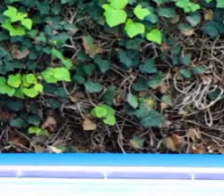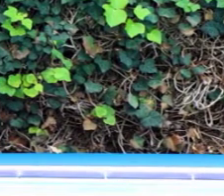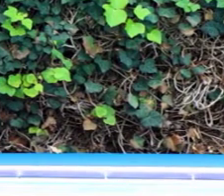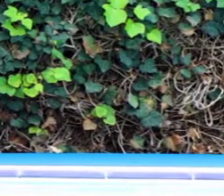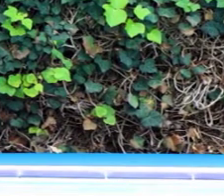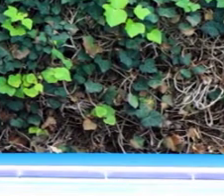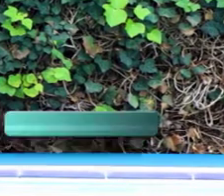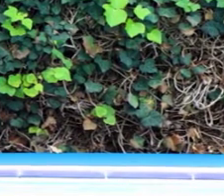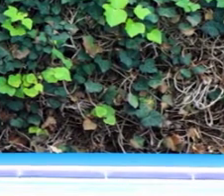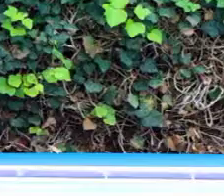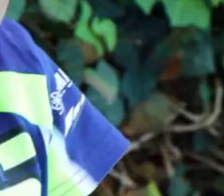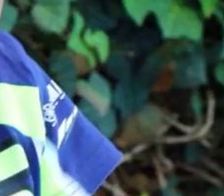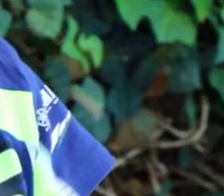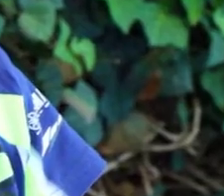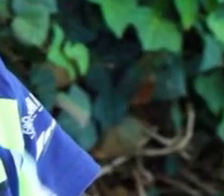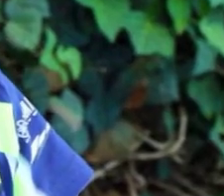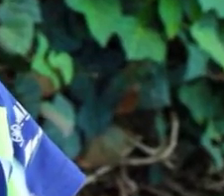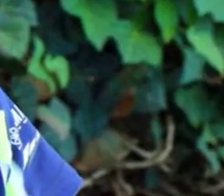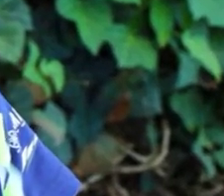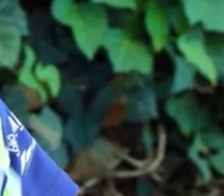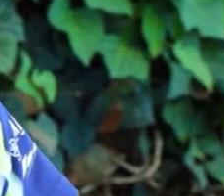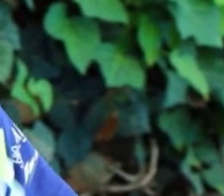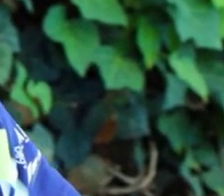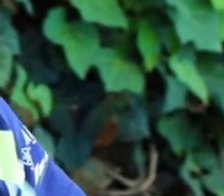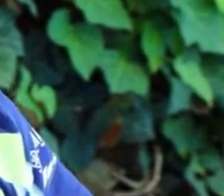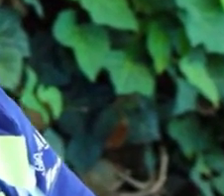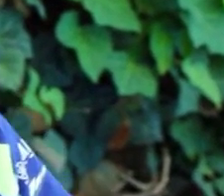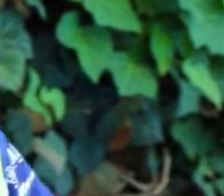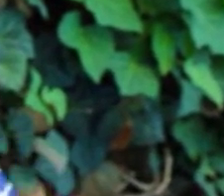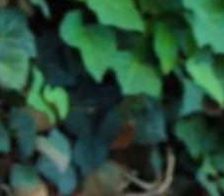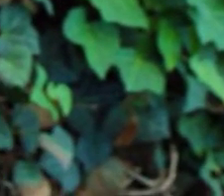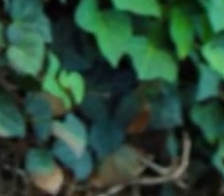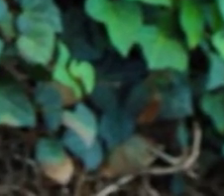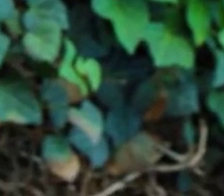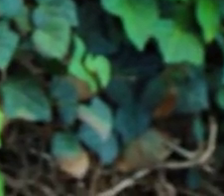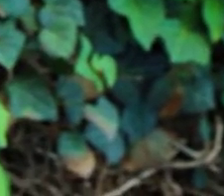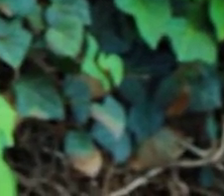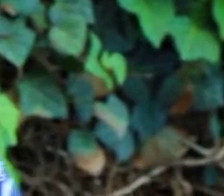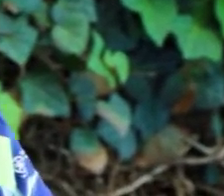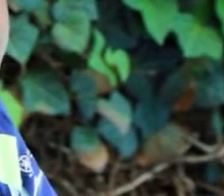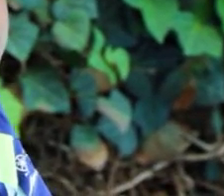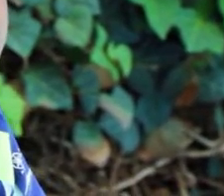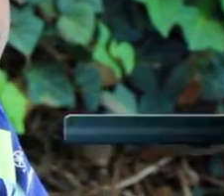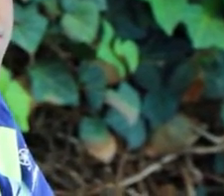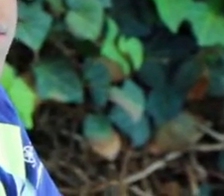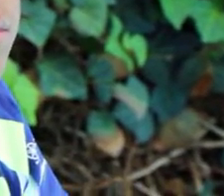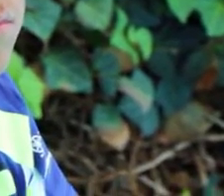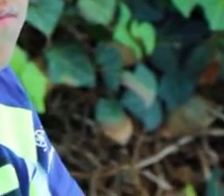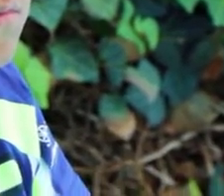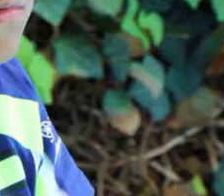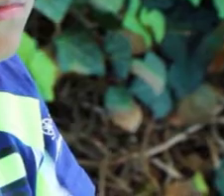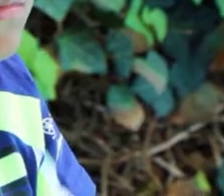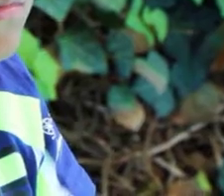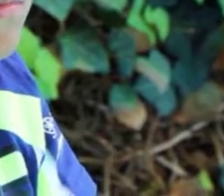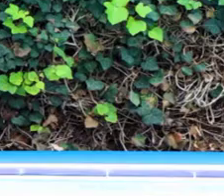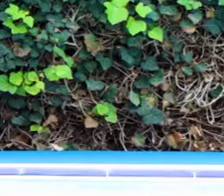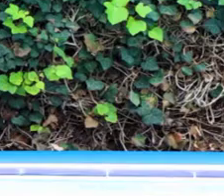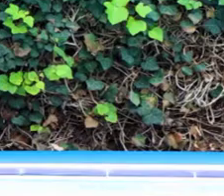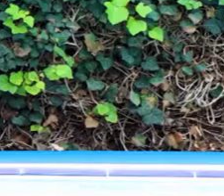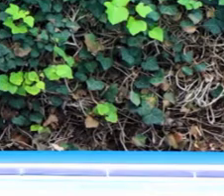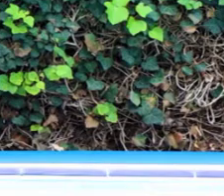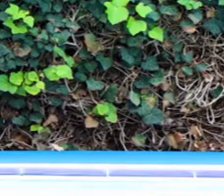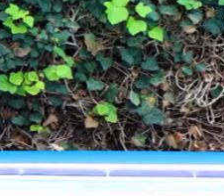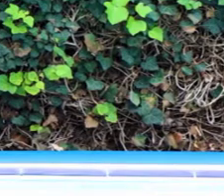exhalamos, respiramos, exhalamos. Nos ponemos en posición nuevamente, los